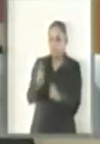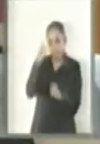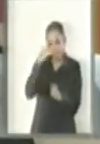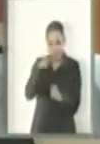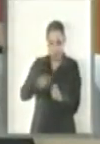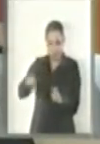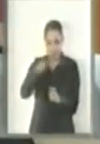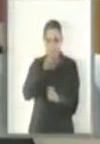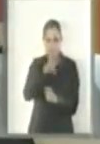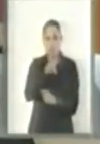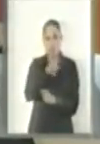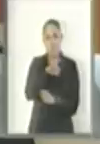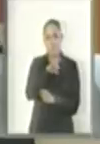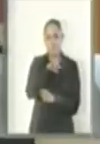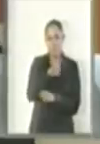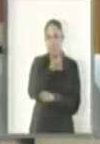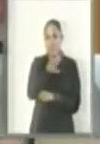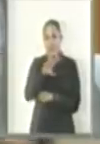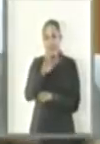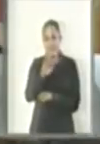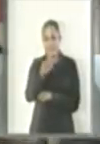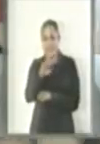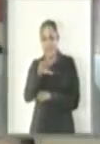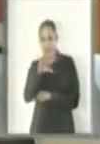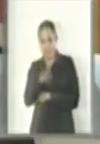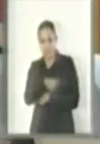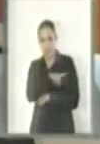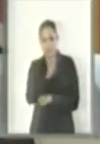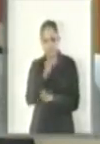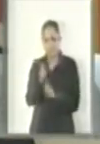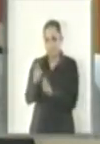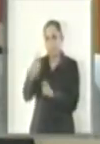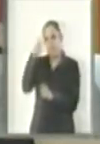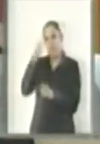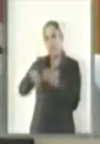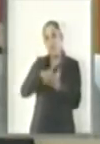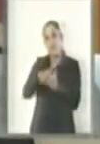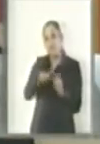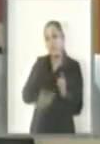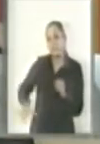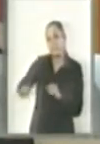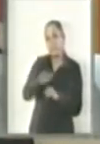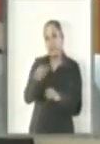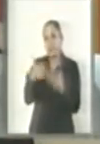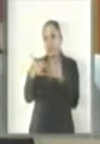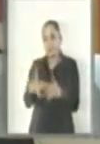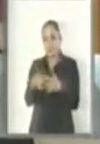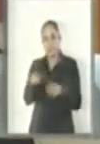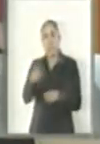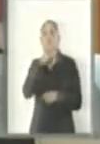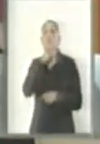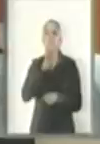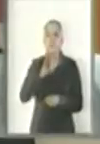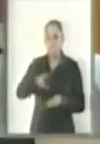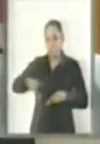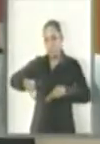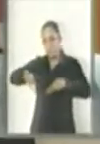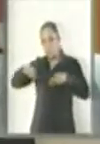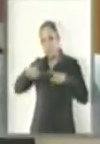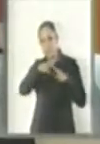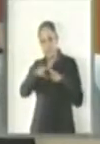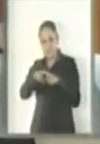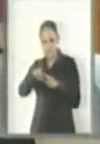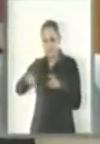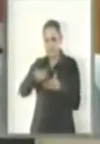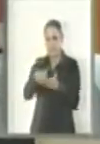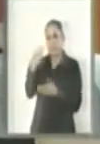Federación el inmueble e instalaciones industriales del complejo petroquímico Pajaritos, con